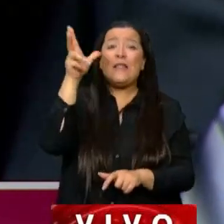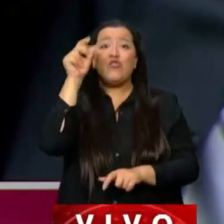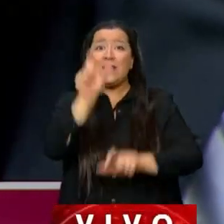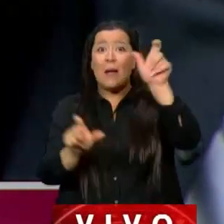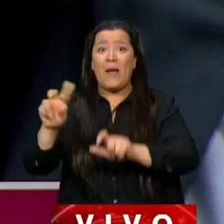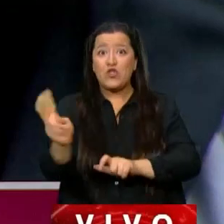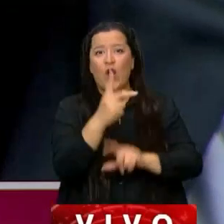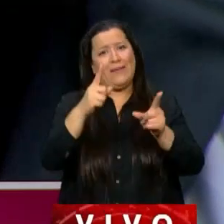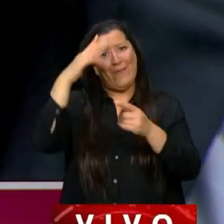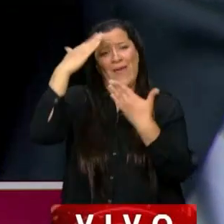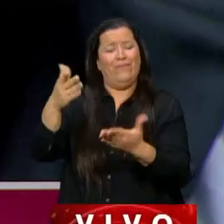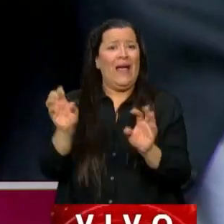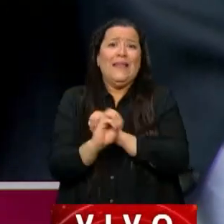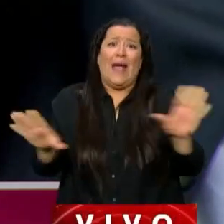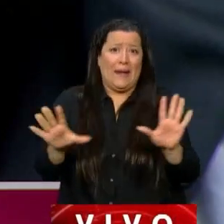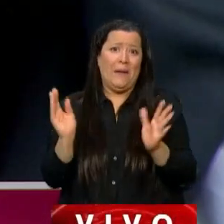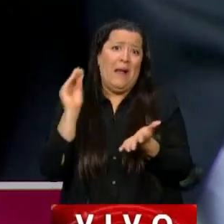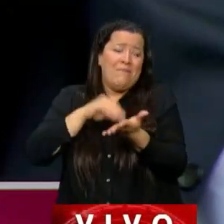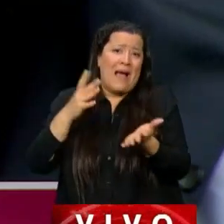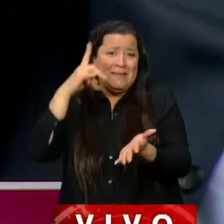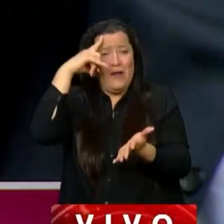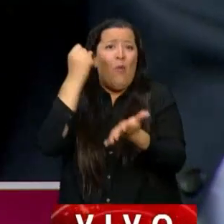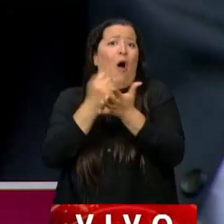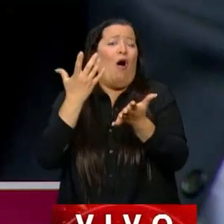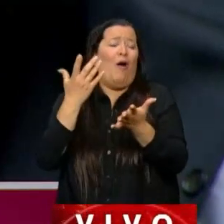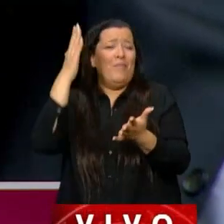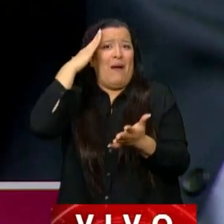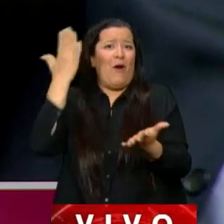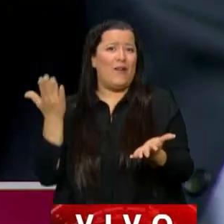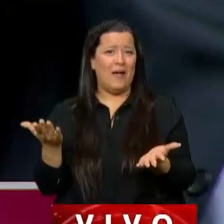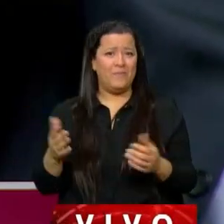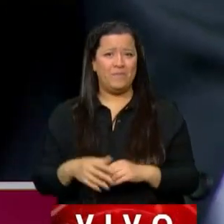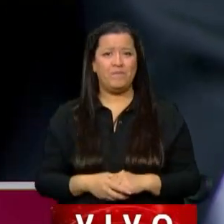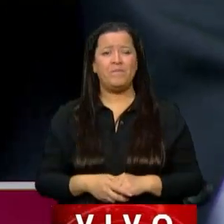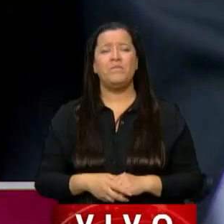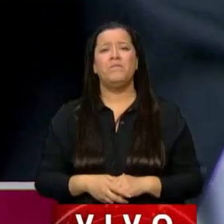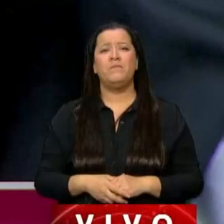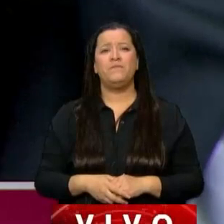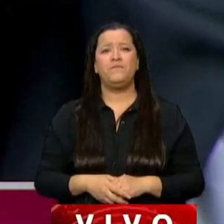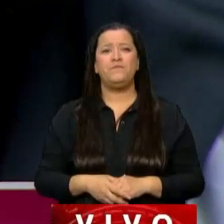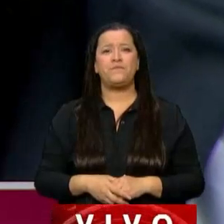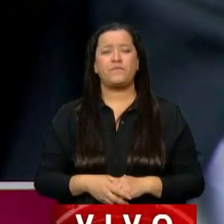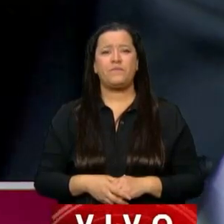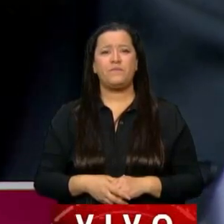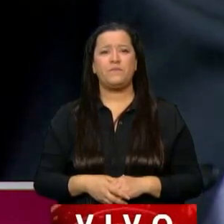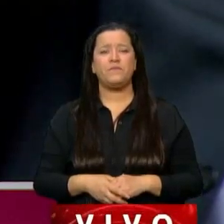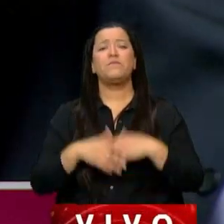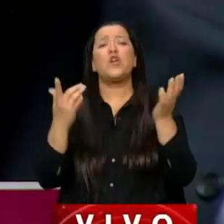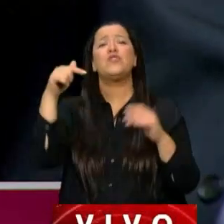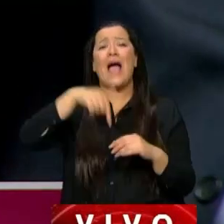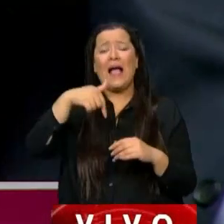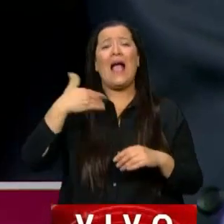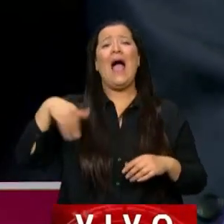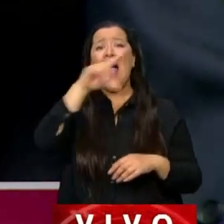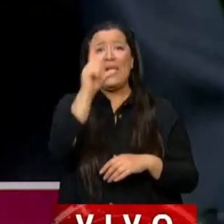también estaremos recordándolo como una tragedia más. Entonces, en este marco donde en la Argentina